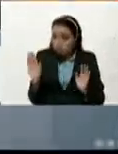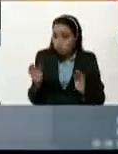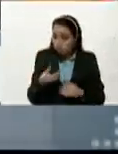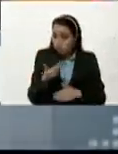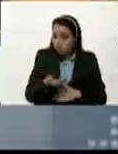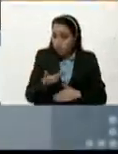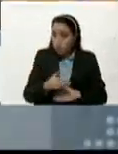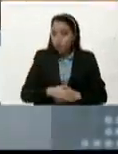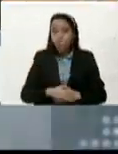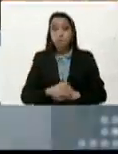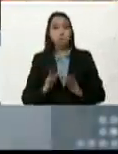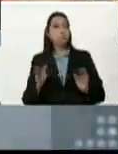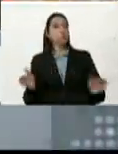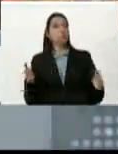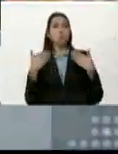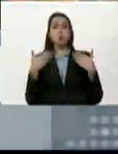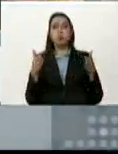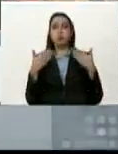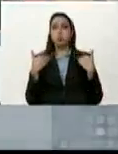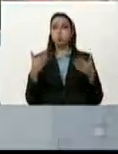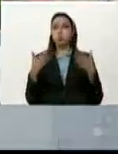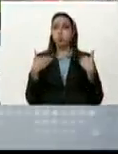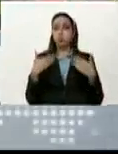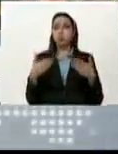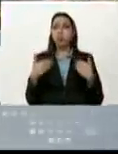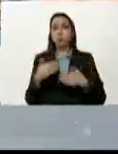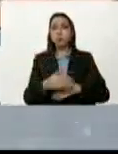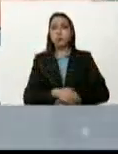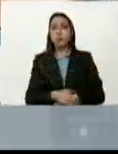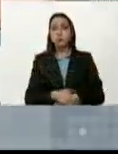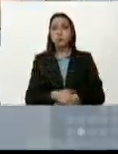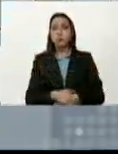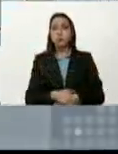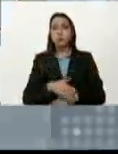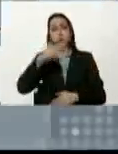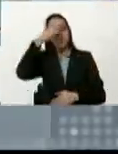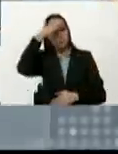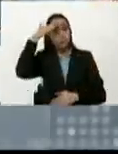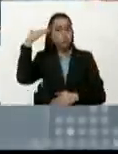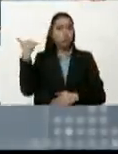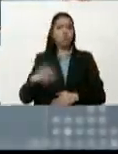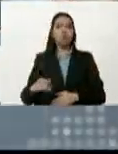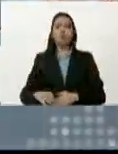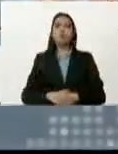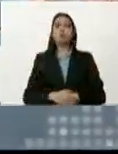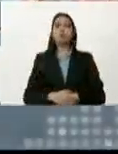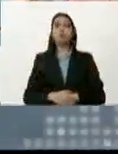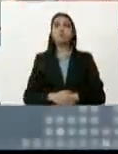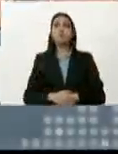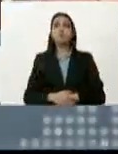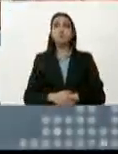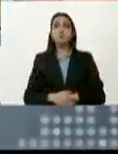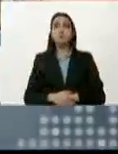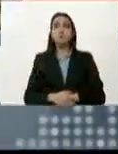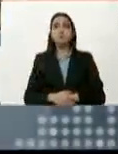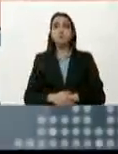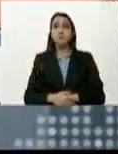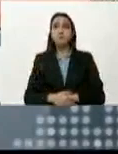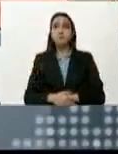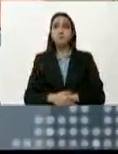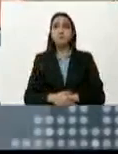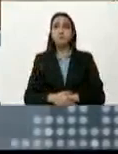está pegando la calor como dicen por oriente tienes que ir sudando suda estoy bien suda víctor